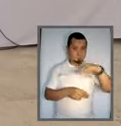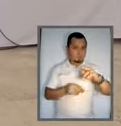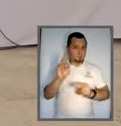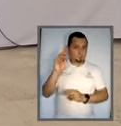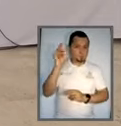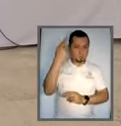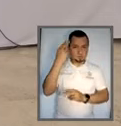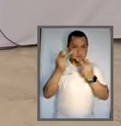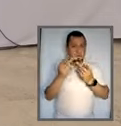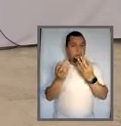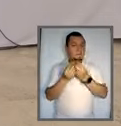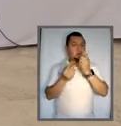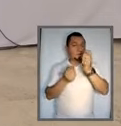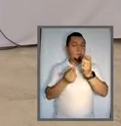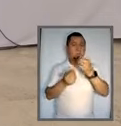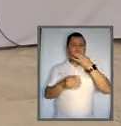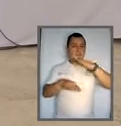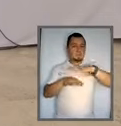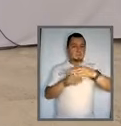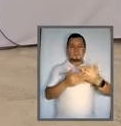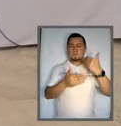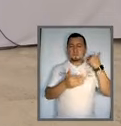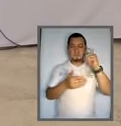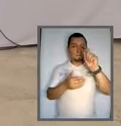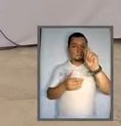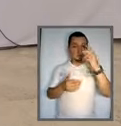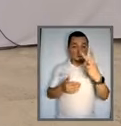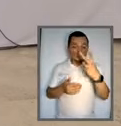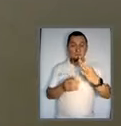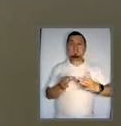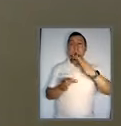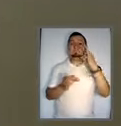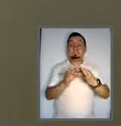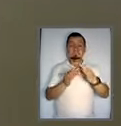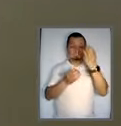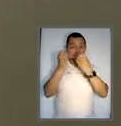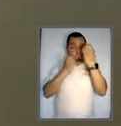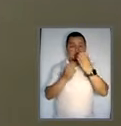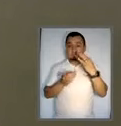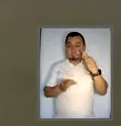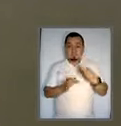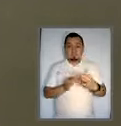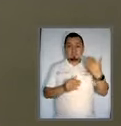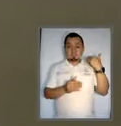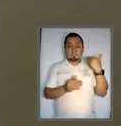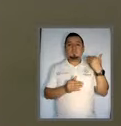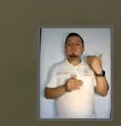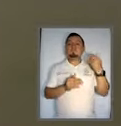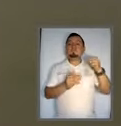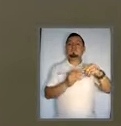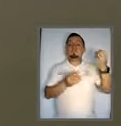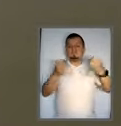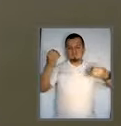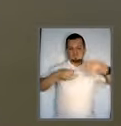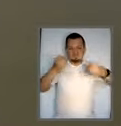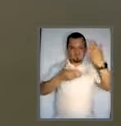universidad. Como anunciamos hace un momento, el día 22 se concluye el tercer periodo de evaluación. Ahí vamos a tener una gran riqueza de información